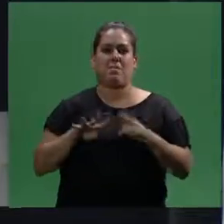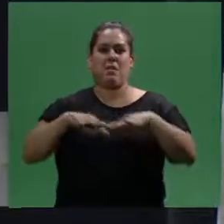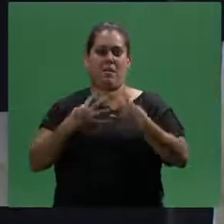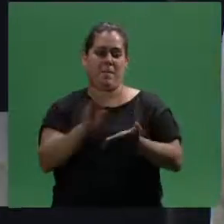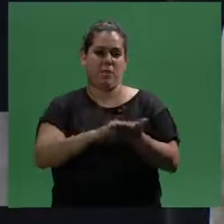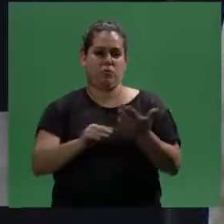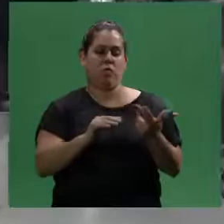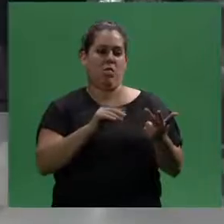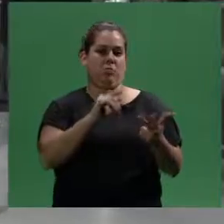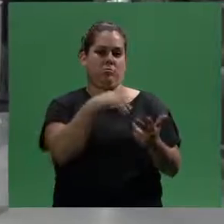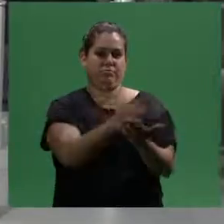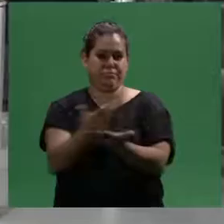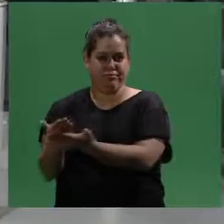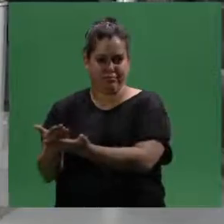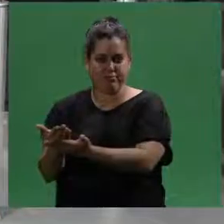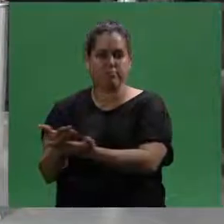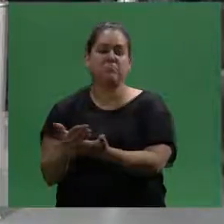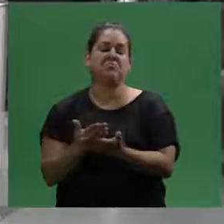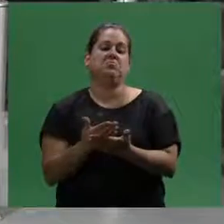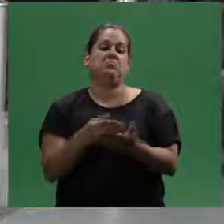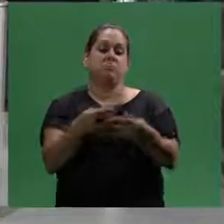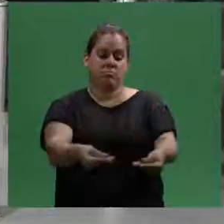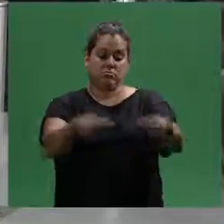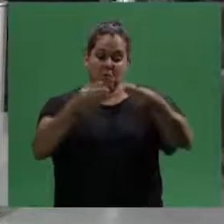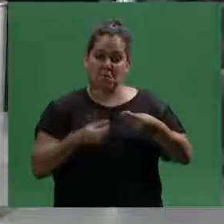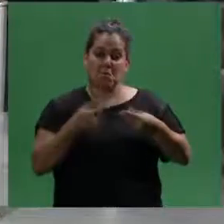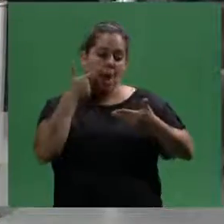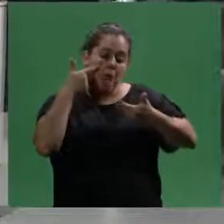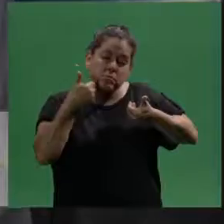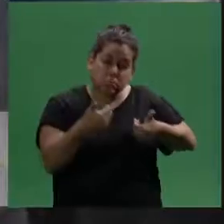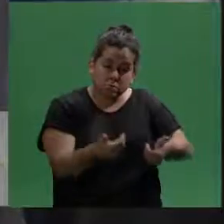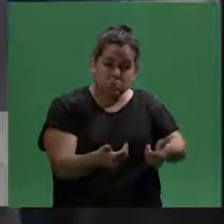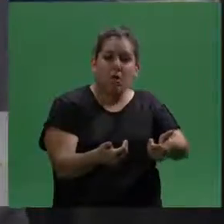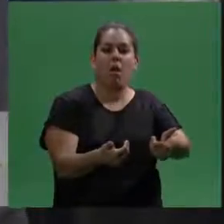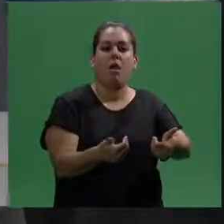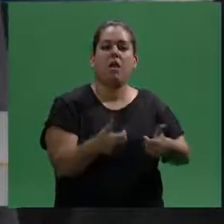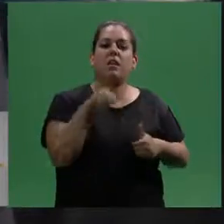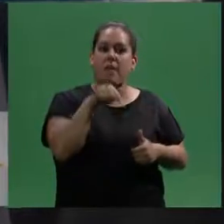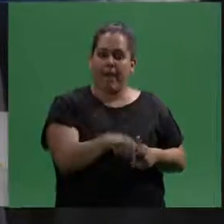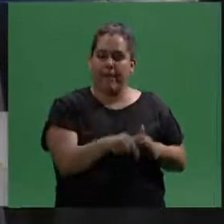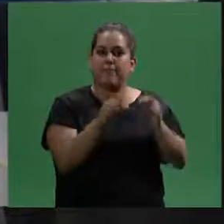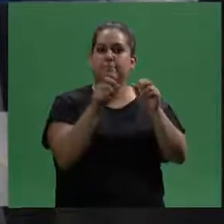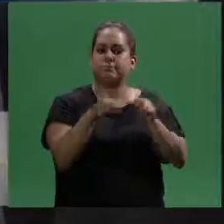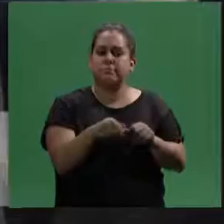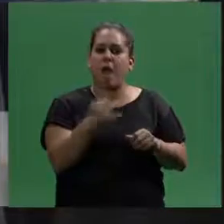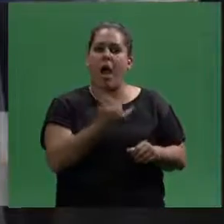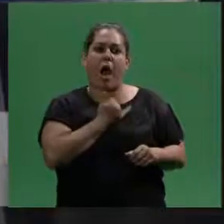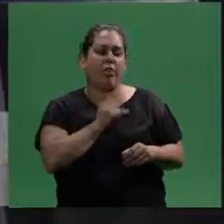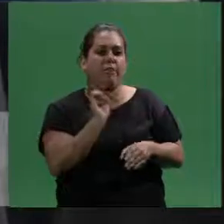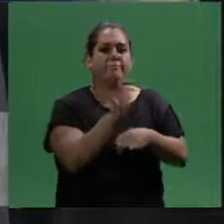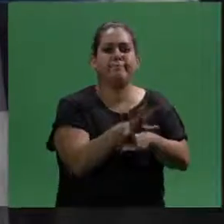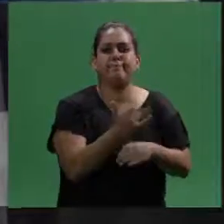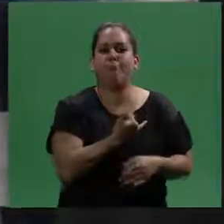Cámara de Diputados. Bien, entonces Esos proyectos son analizados en la mesa de entrada y ahí tenemos el primer tema, que es el giro